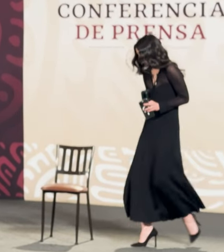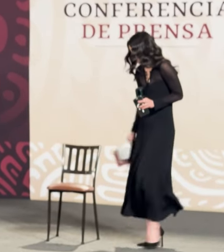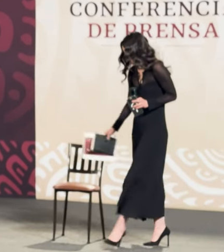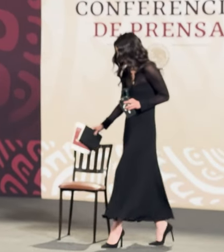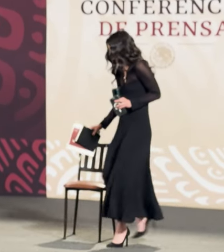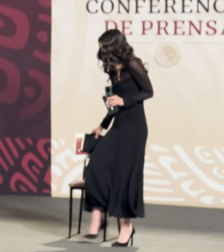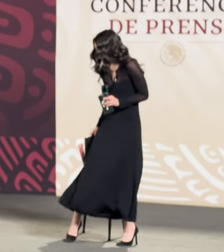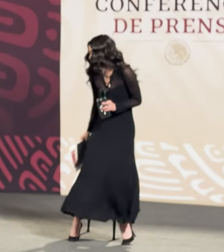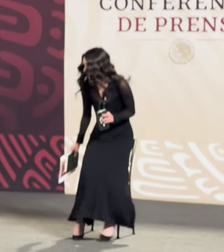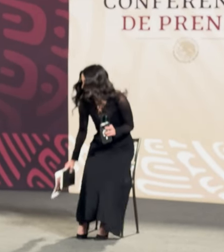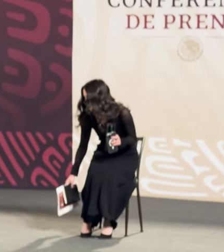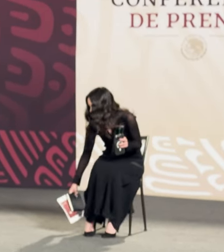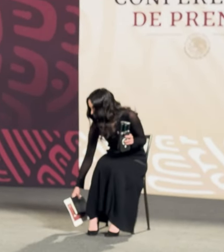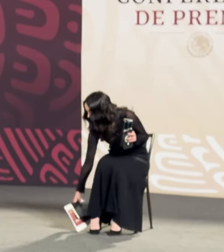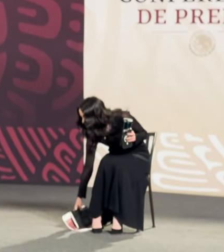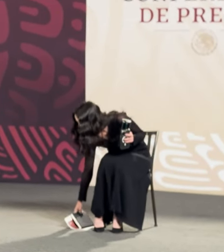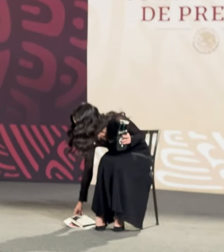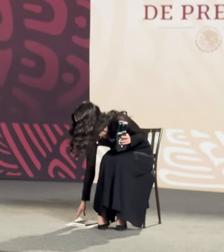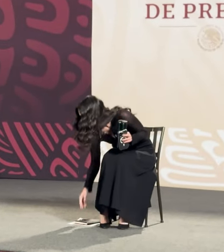Bueno, pues